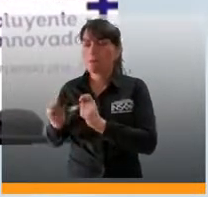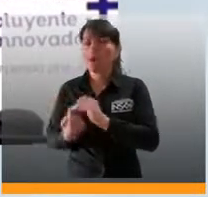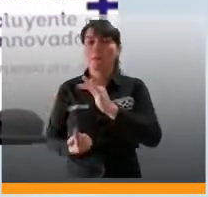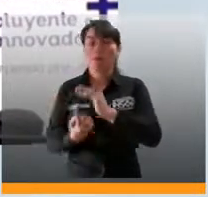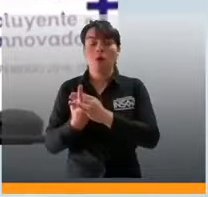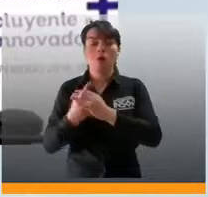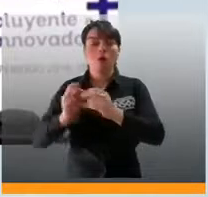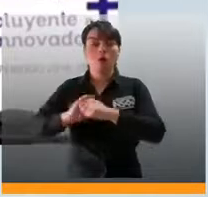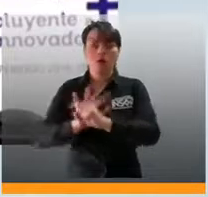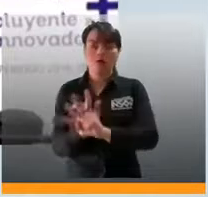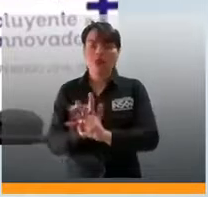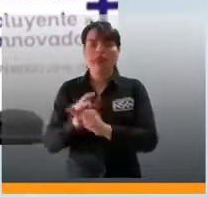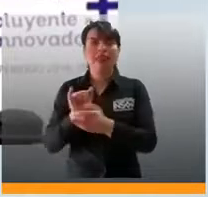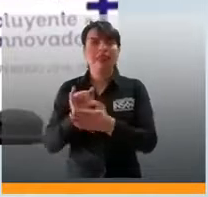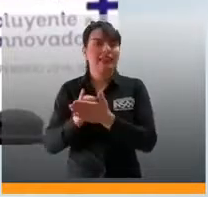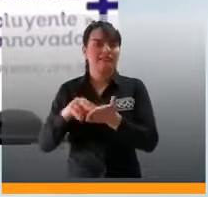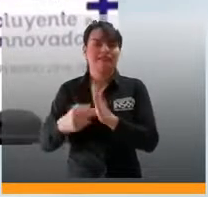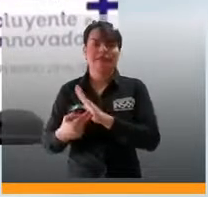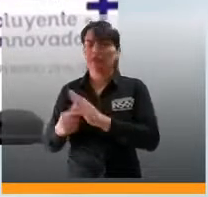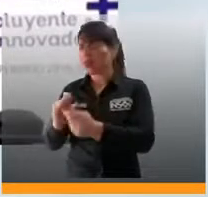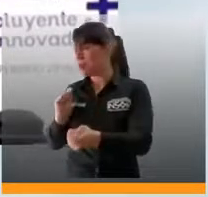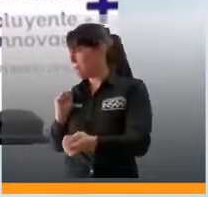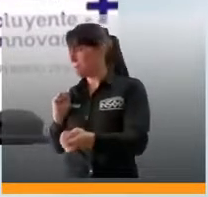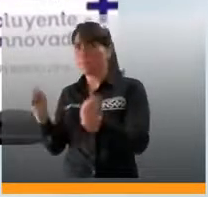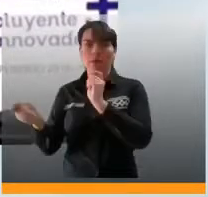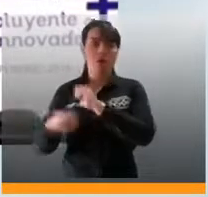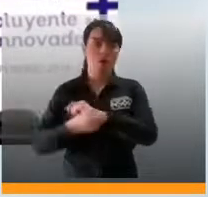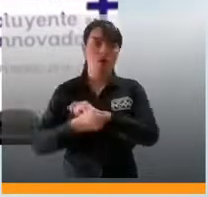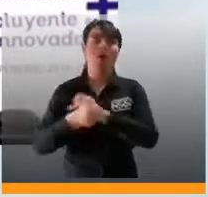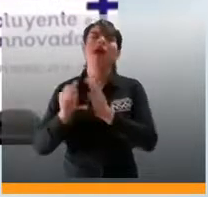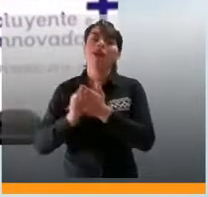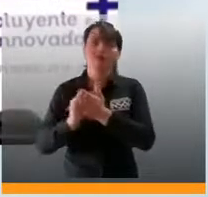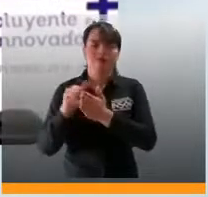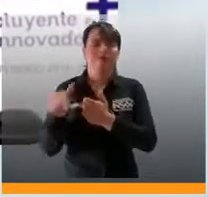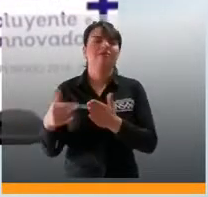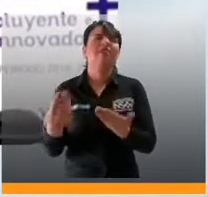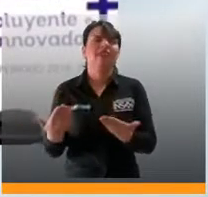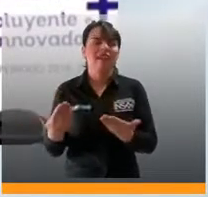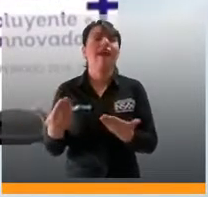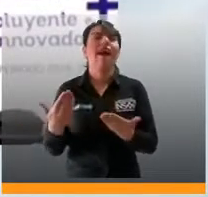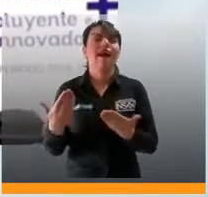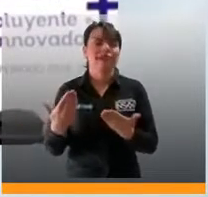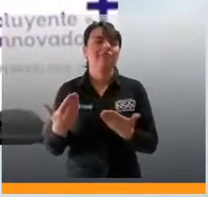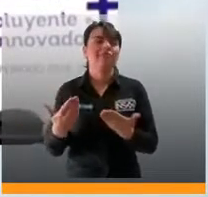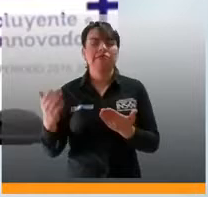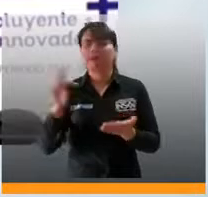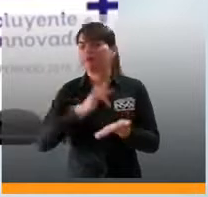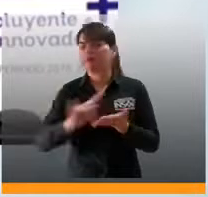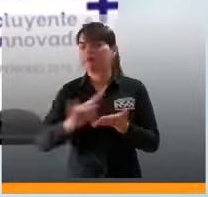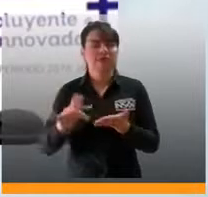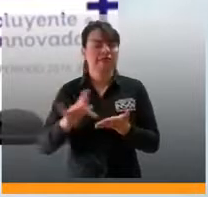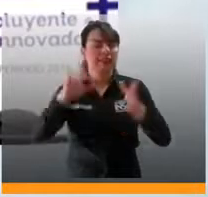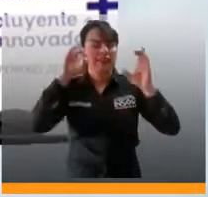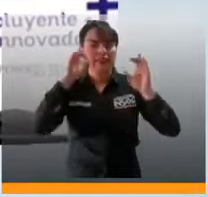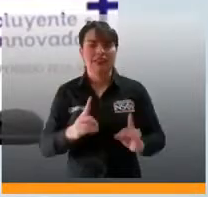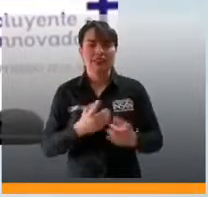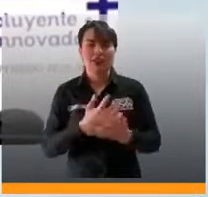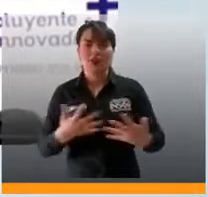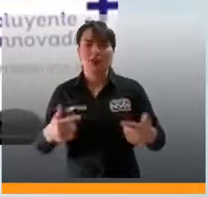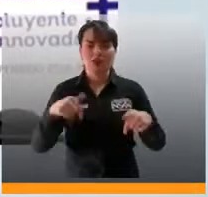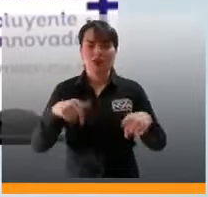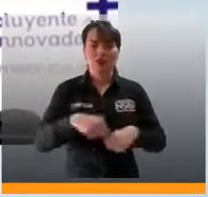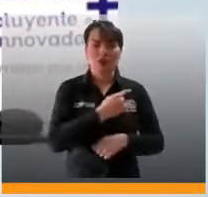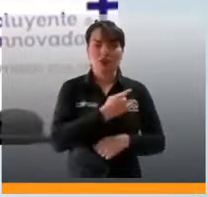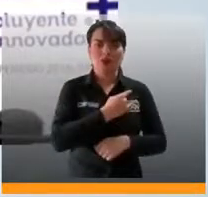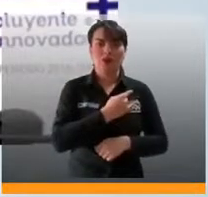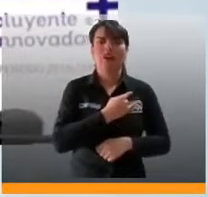una serie de pasos significativos que nos llevaron en medio de la emergencia a tomar medidas radicales para el caso de la universidad, como fue